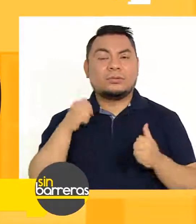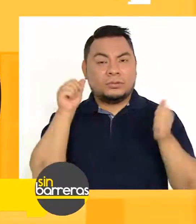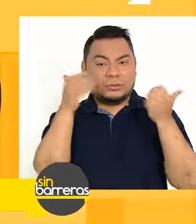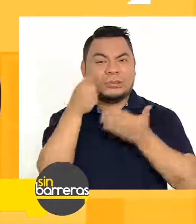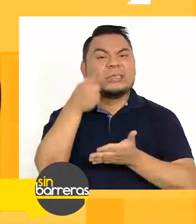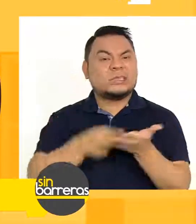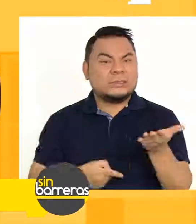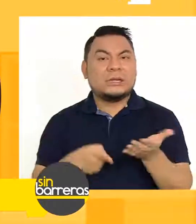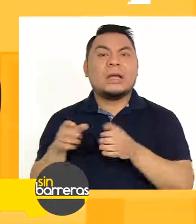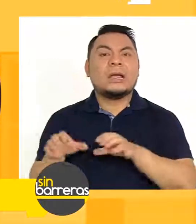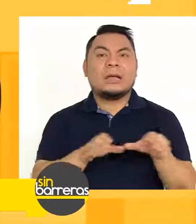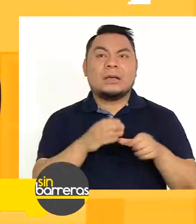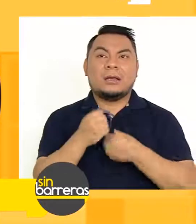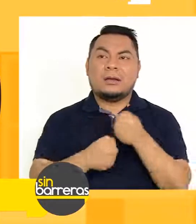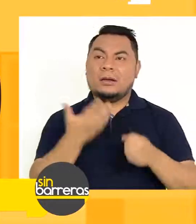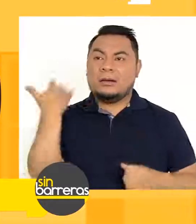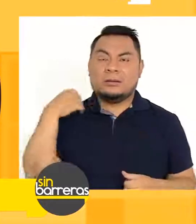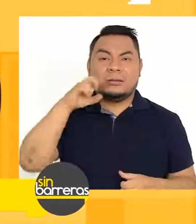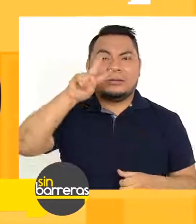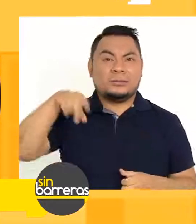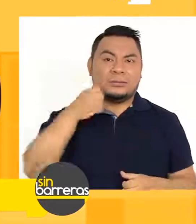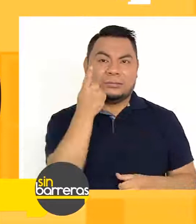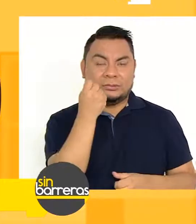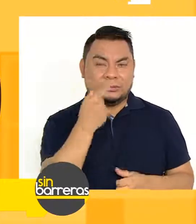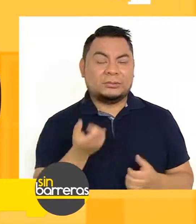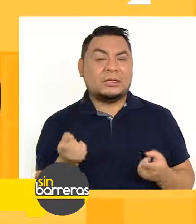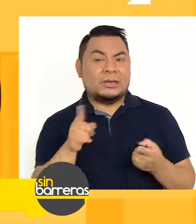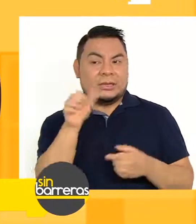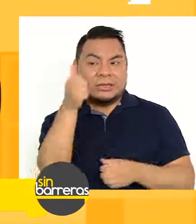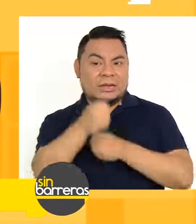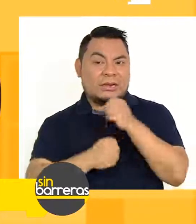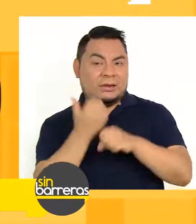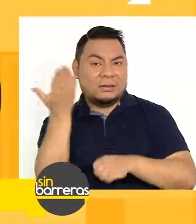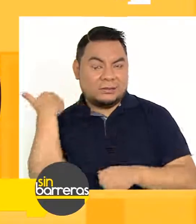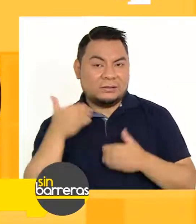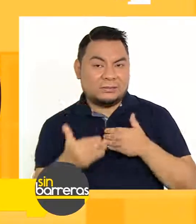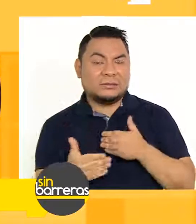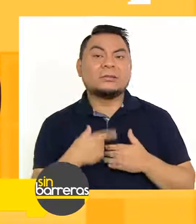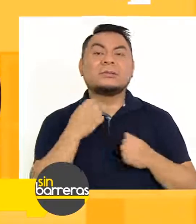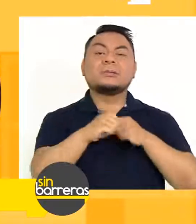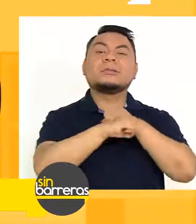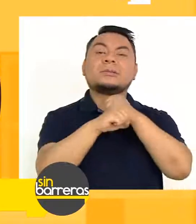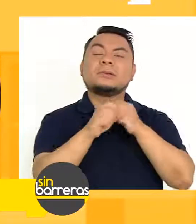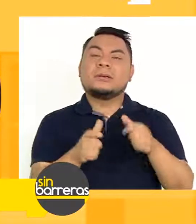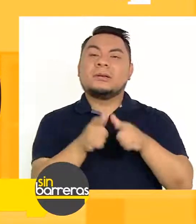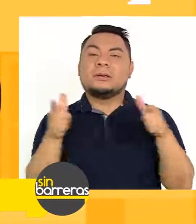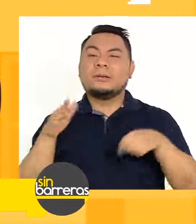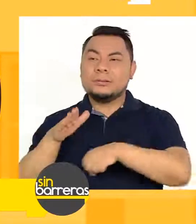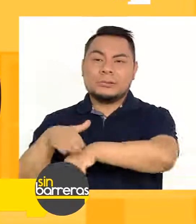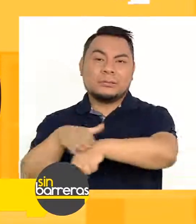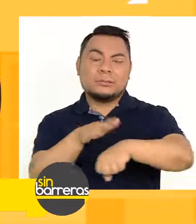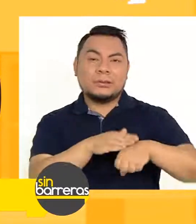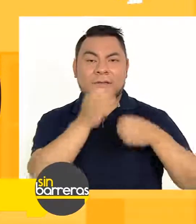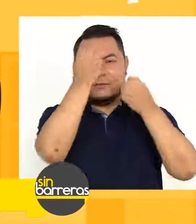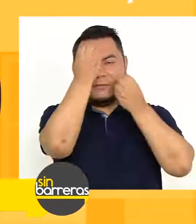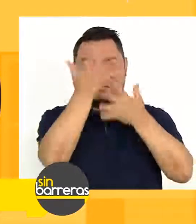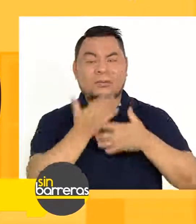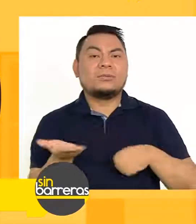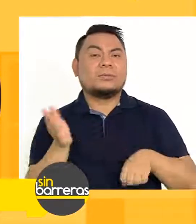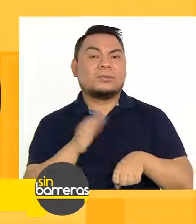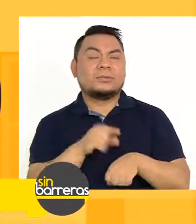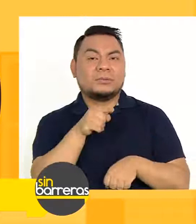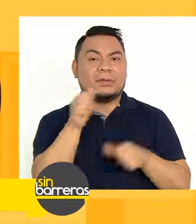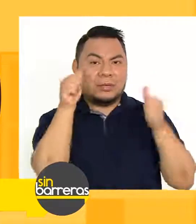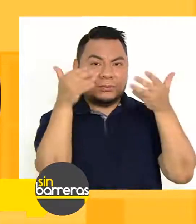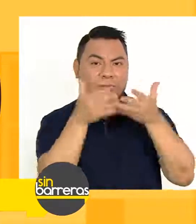la Asociación Soy Autista y Qué viene realizando desde el año 2011, van a ser 10 años, campañas muy grandes de concientización